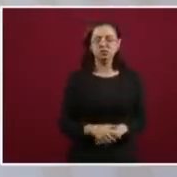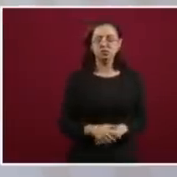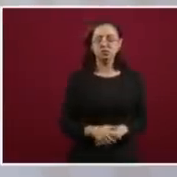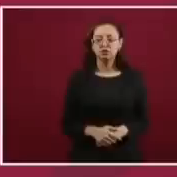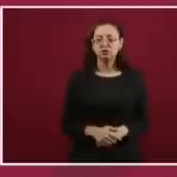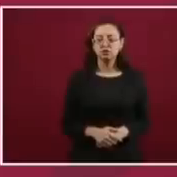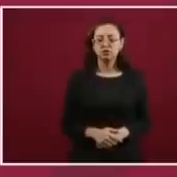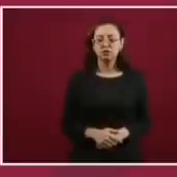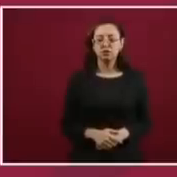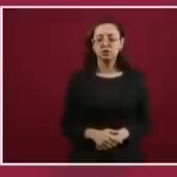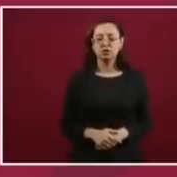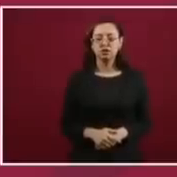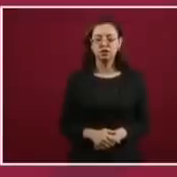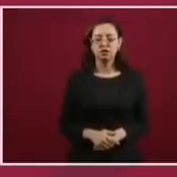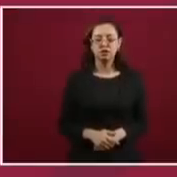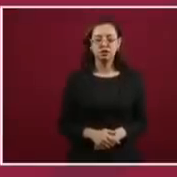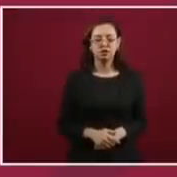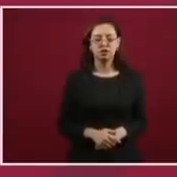estigmatizando